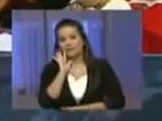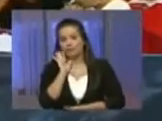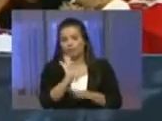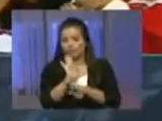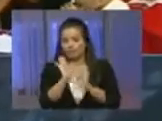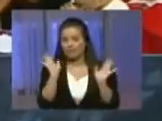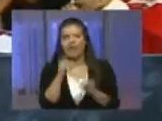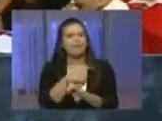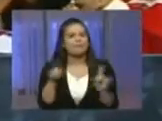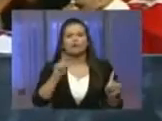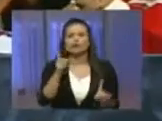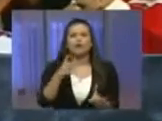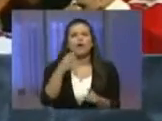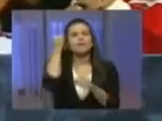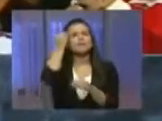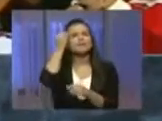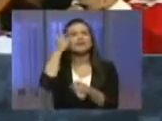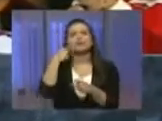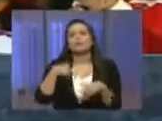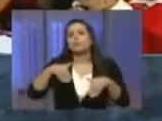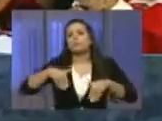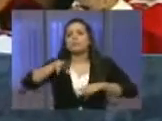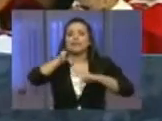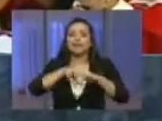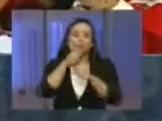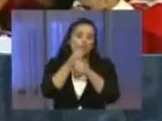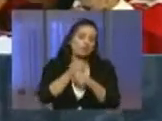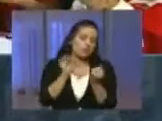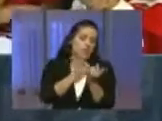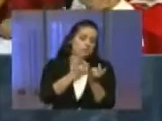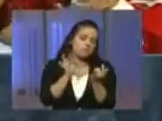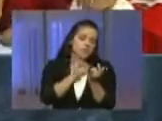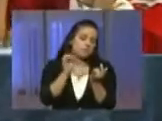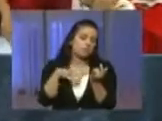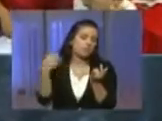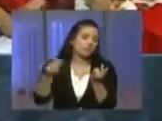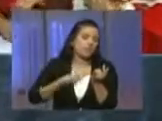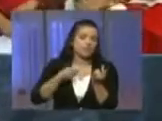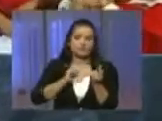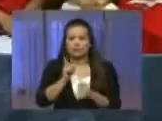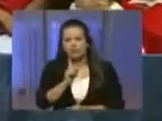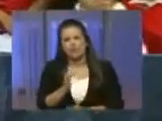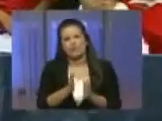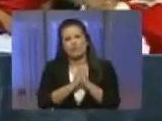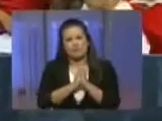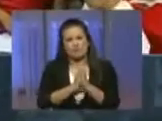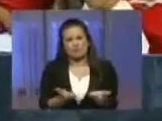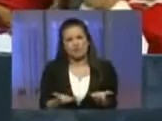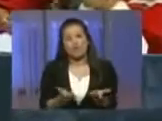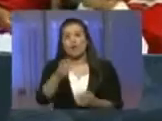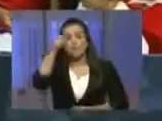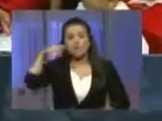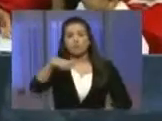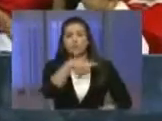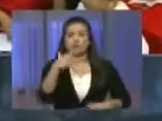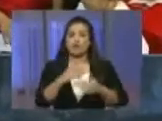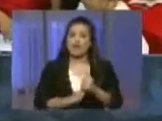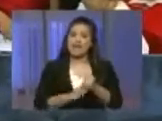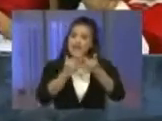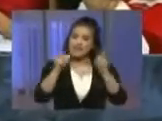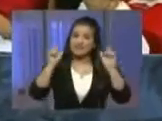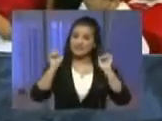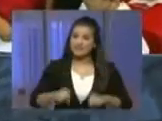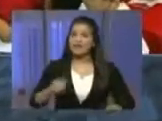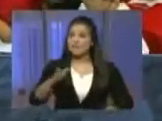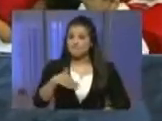pero no esperemos que nos caigan del cielo Nada no un pueblo libre es el pueblo que es capaz de